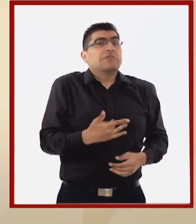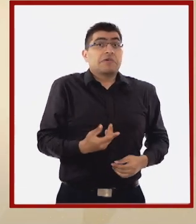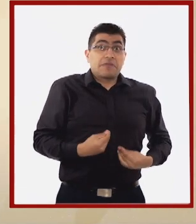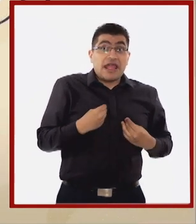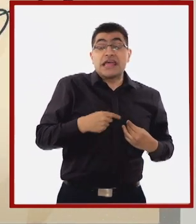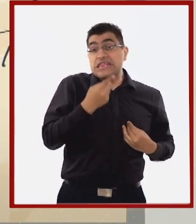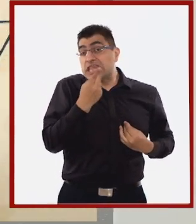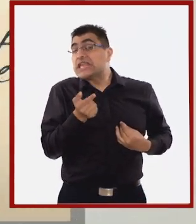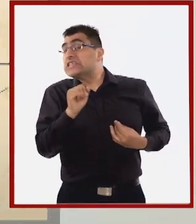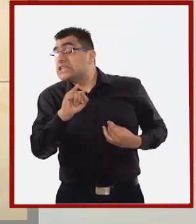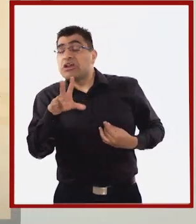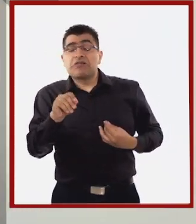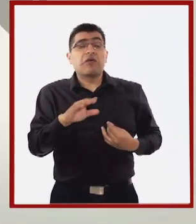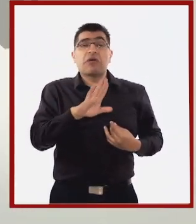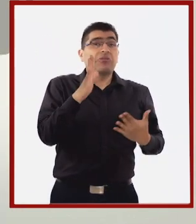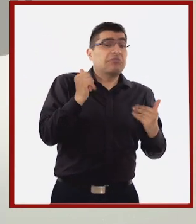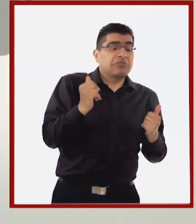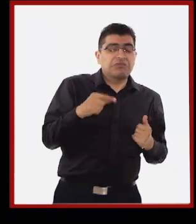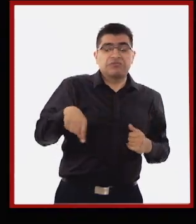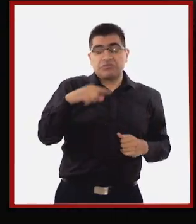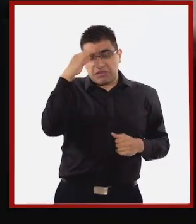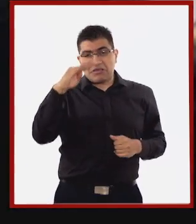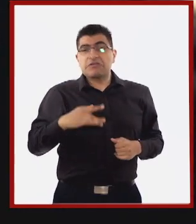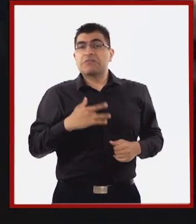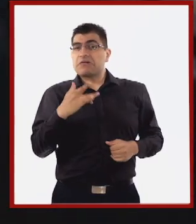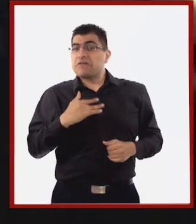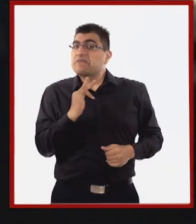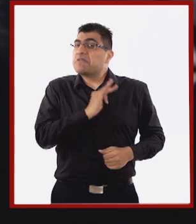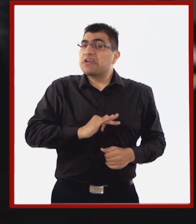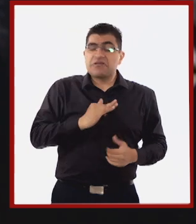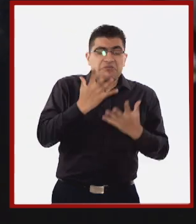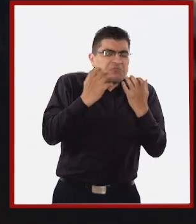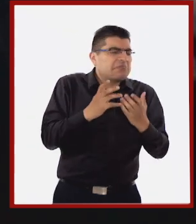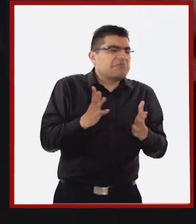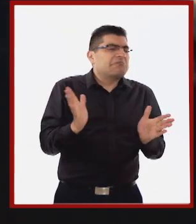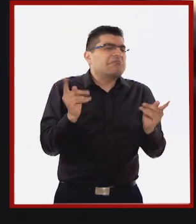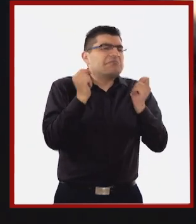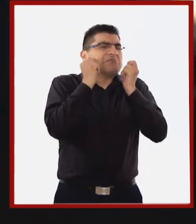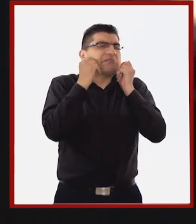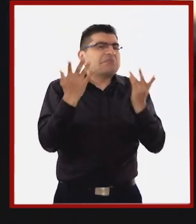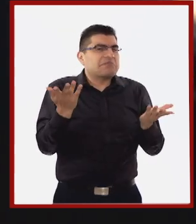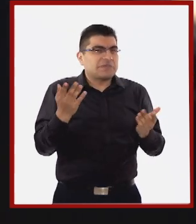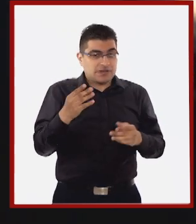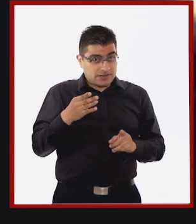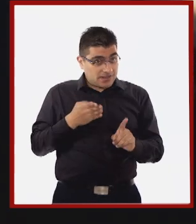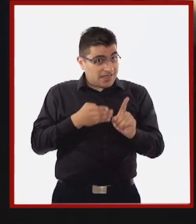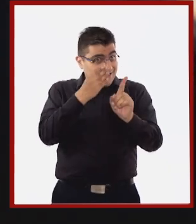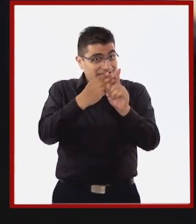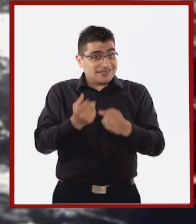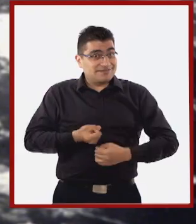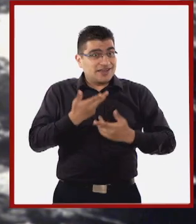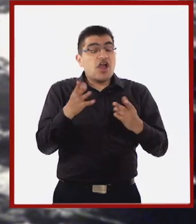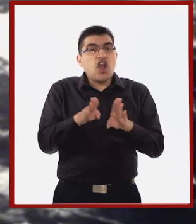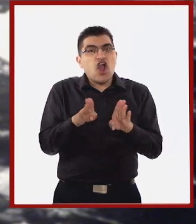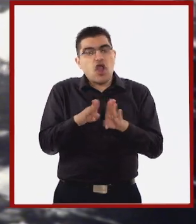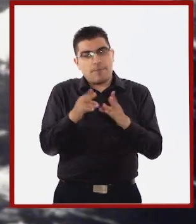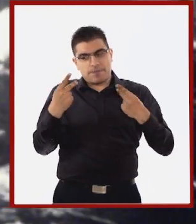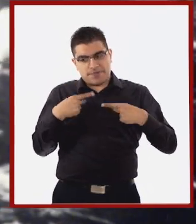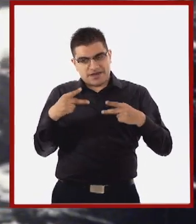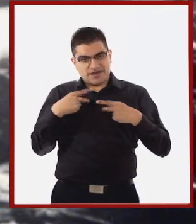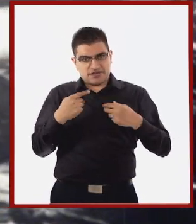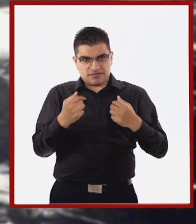hacer más feliz o más triste. En este poema, un poeta se imagina cómo es que un piloto en la